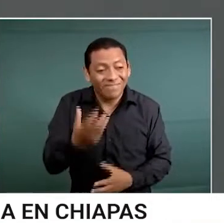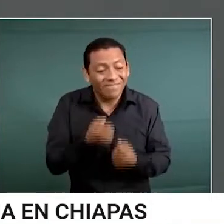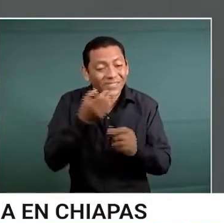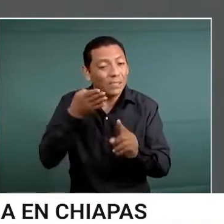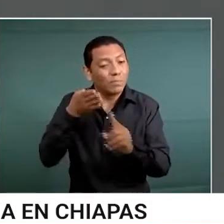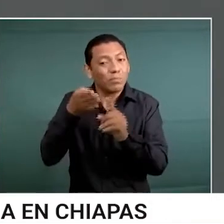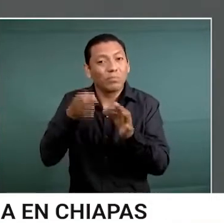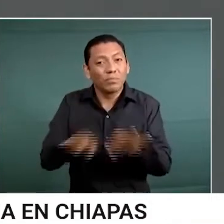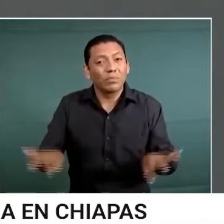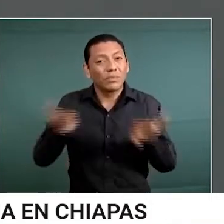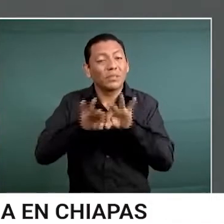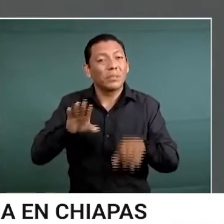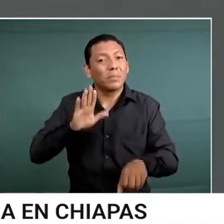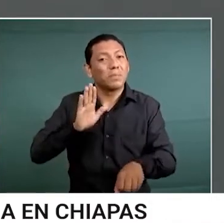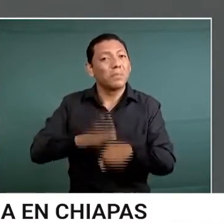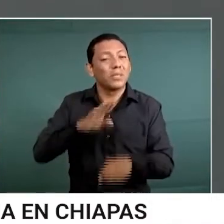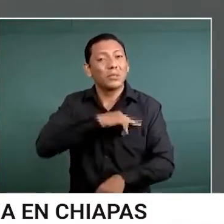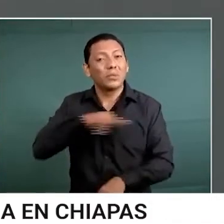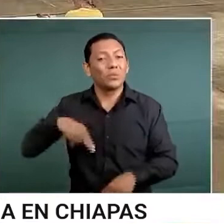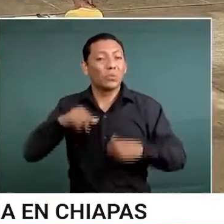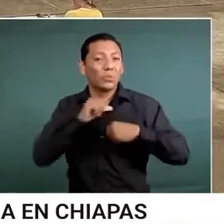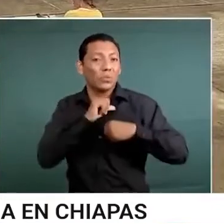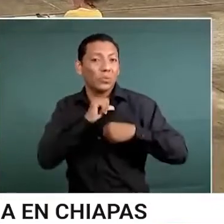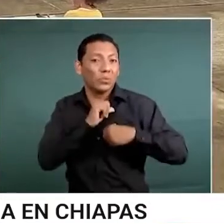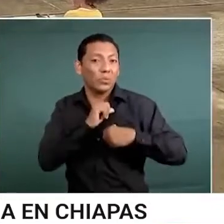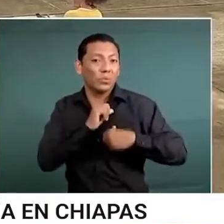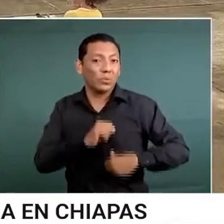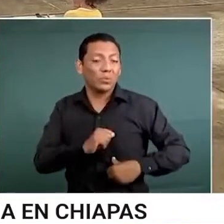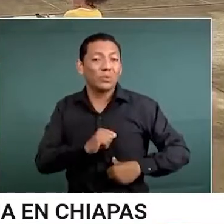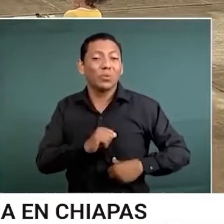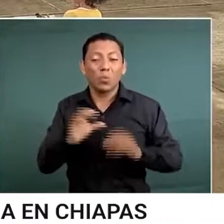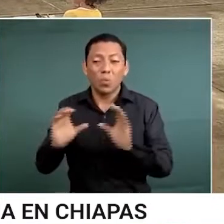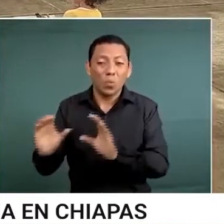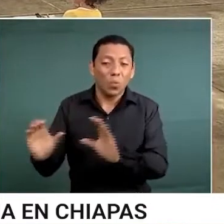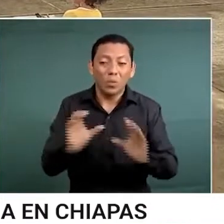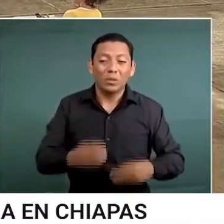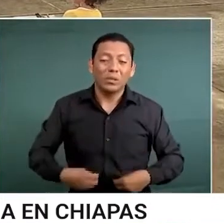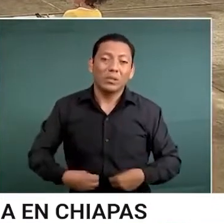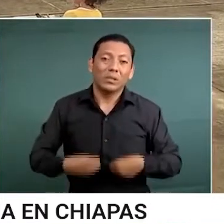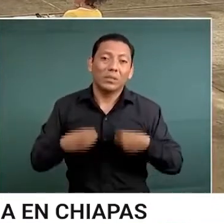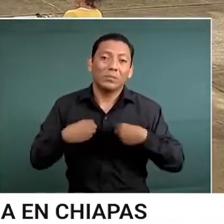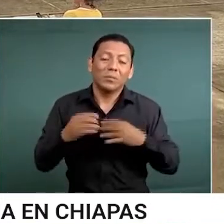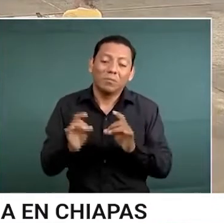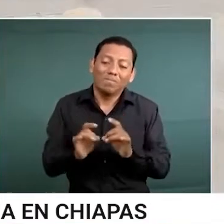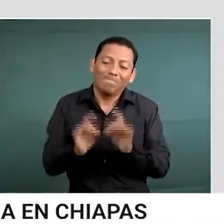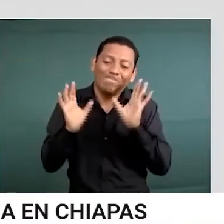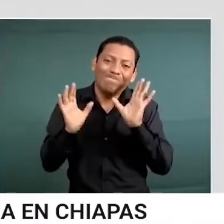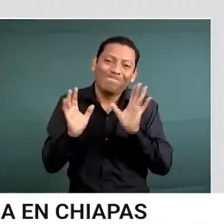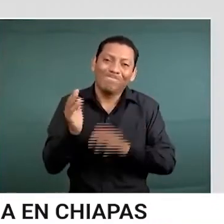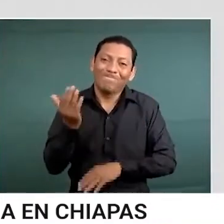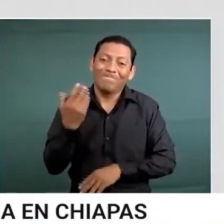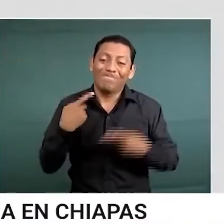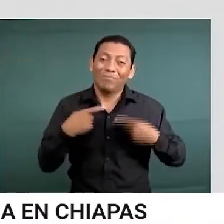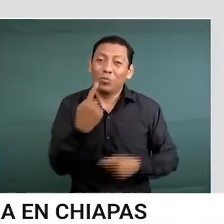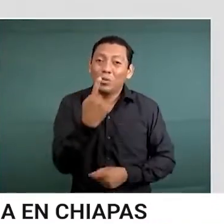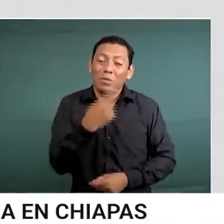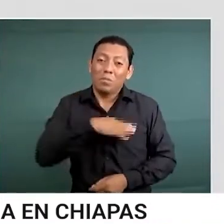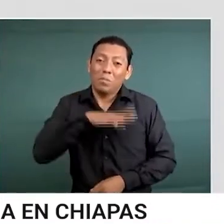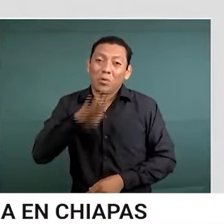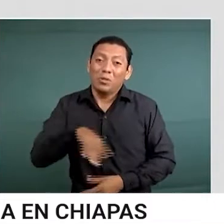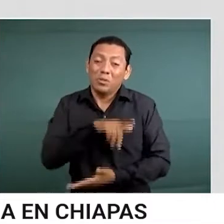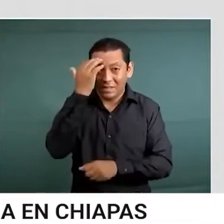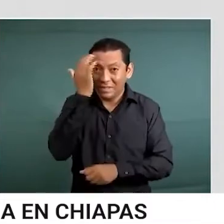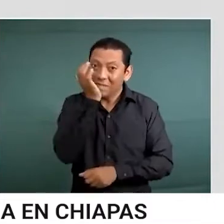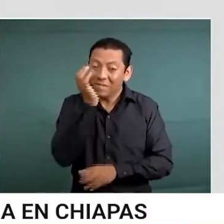en su gira, informó que la tormenta tropical Cristóbal cobró ya una víctima en Chiapas. Perdimos una persona en el municipio de